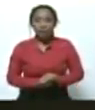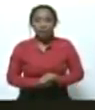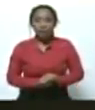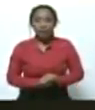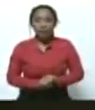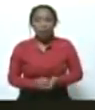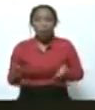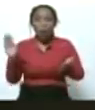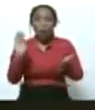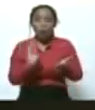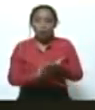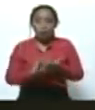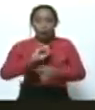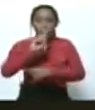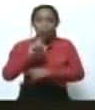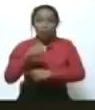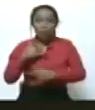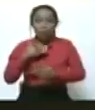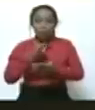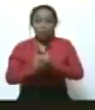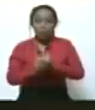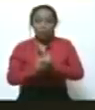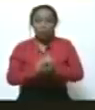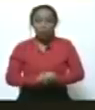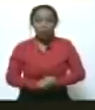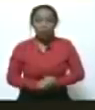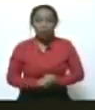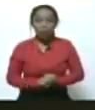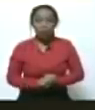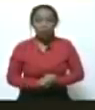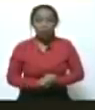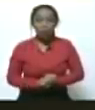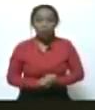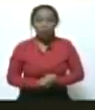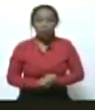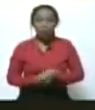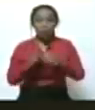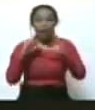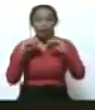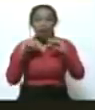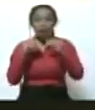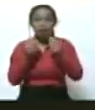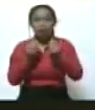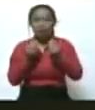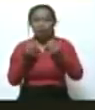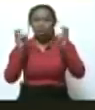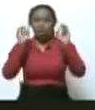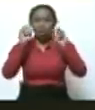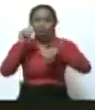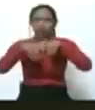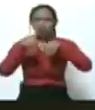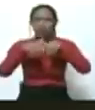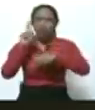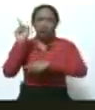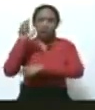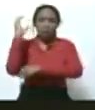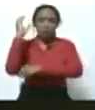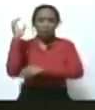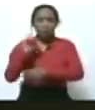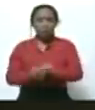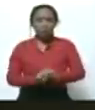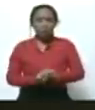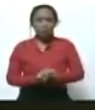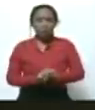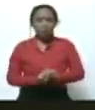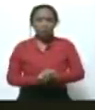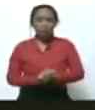Volviendo un poco a la pregunta de mi colega, se está hablando mucho en este clima preelectoral en Colombia